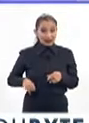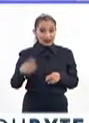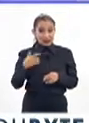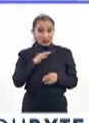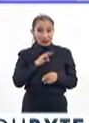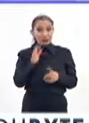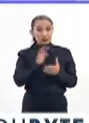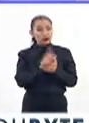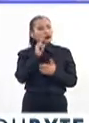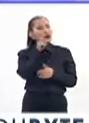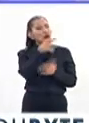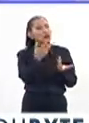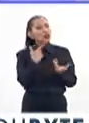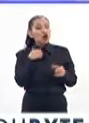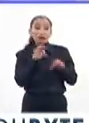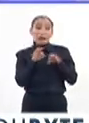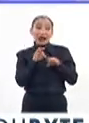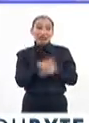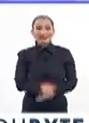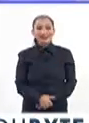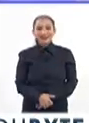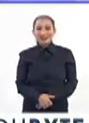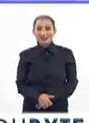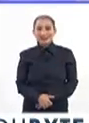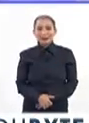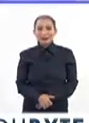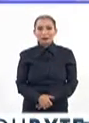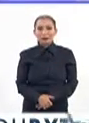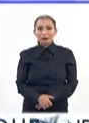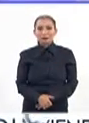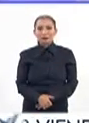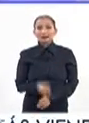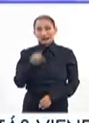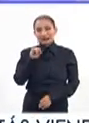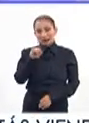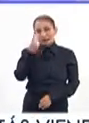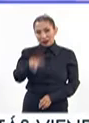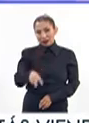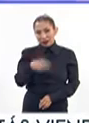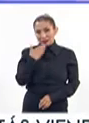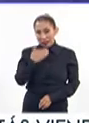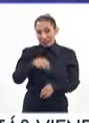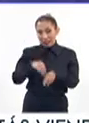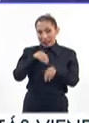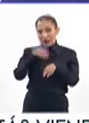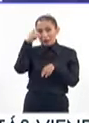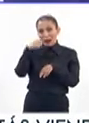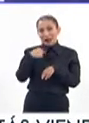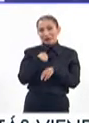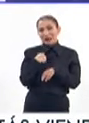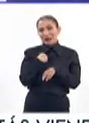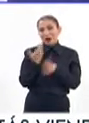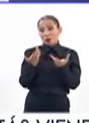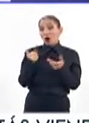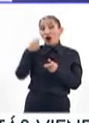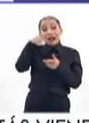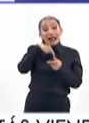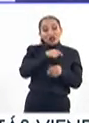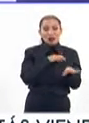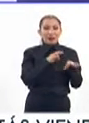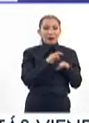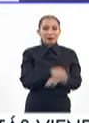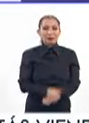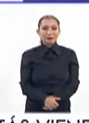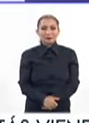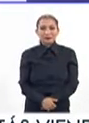fueras, no, que tu mujer te diga, ¿qué estás haciendo? Estoy chambeando. Pues de hecho sí, también es un buen pretexto para mí, ¿no? Hacerle creer a la gente que